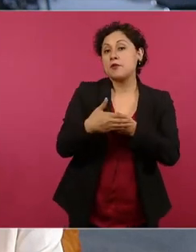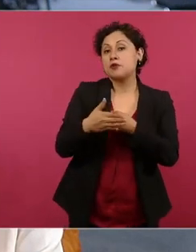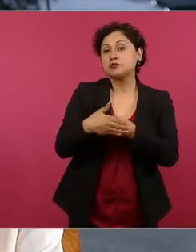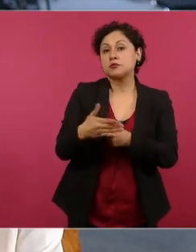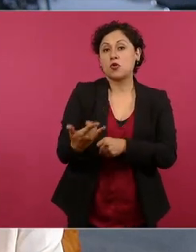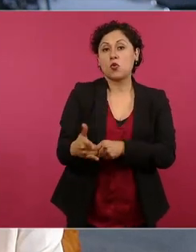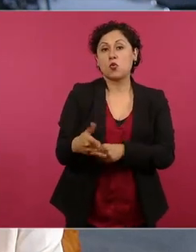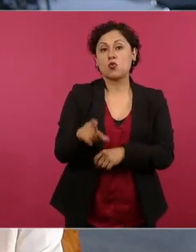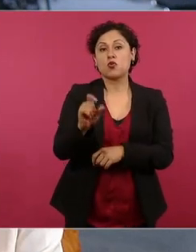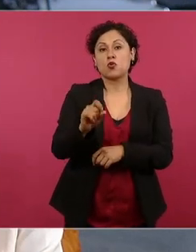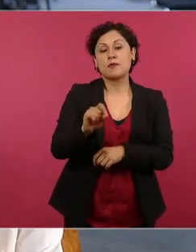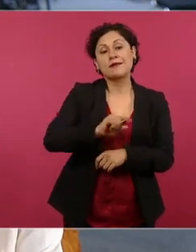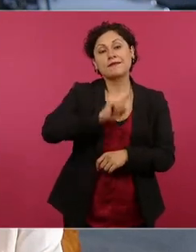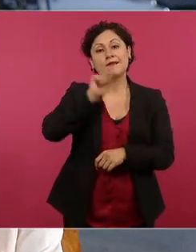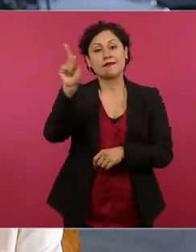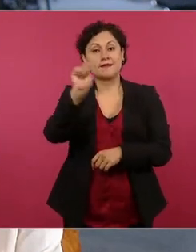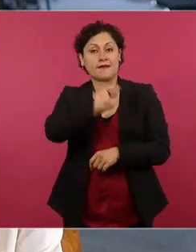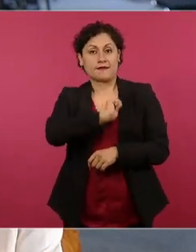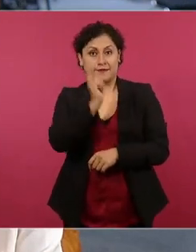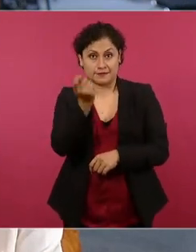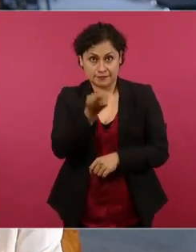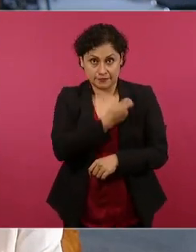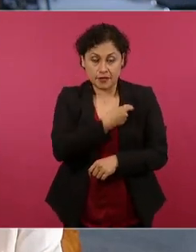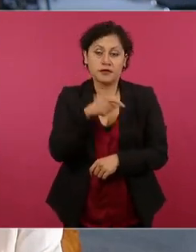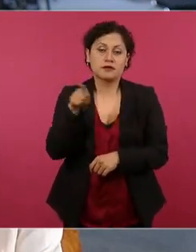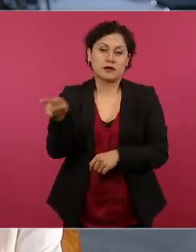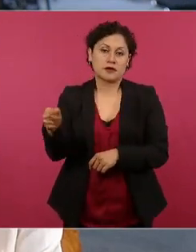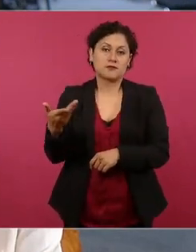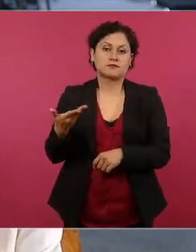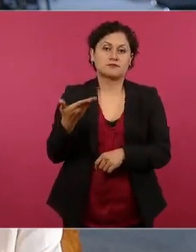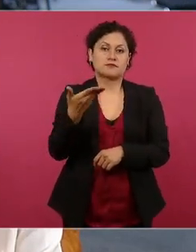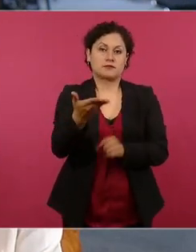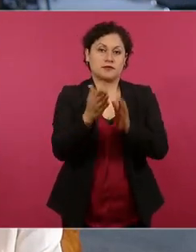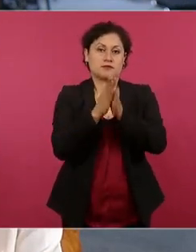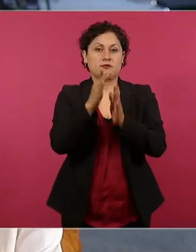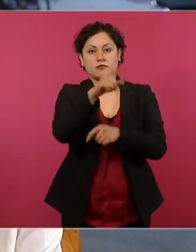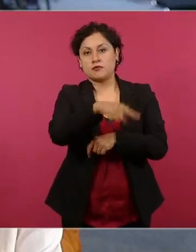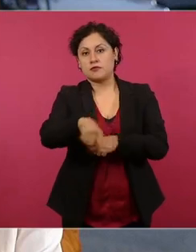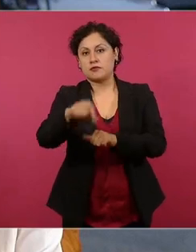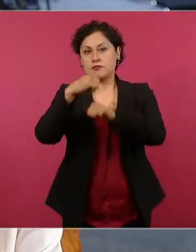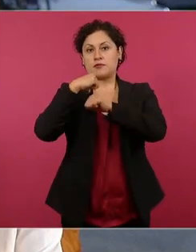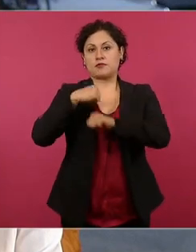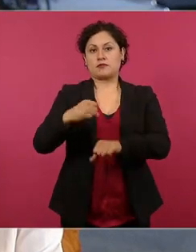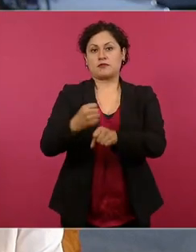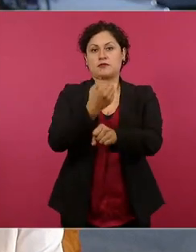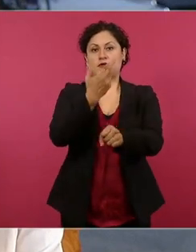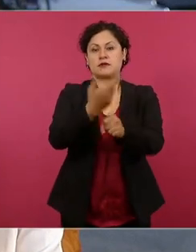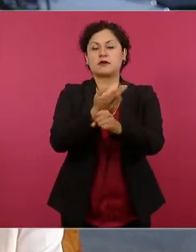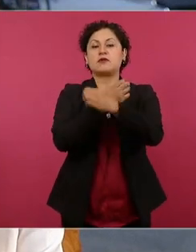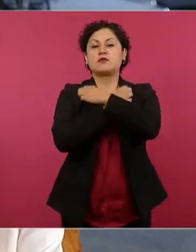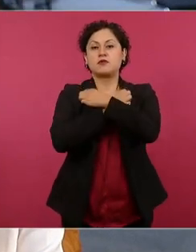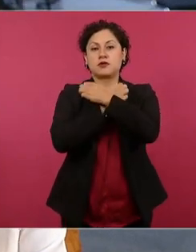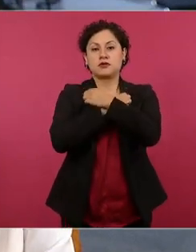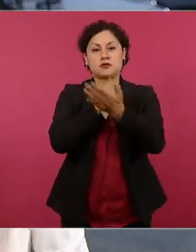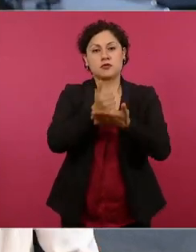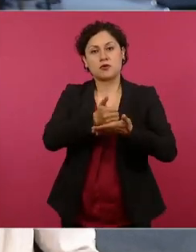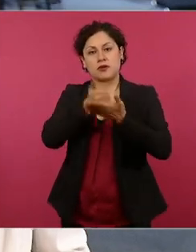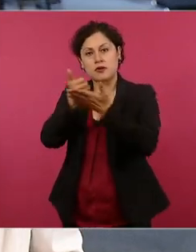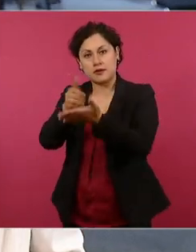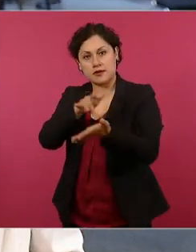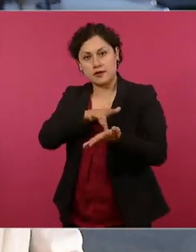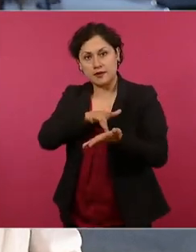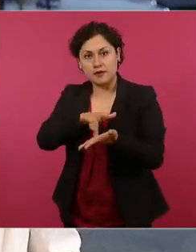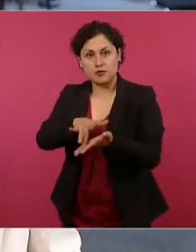Madrid, España, por lo cual pues solicitaría la ayuda de las autoridades de la Secretaría de Educación Pública o de